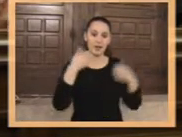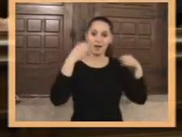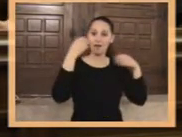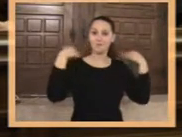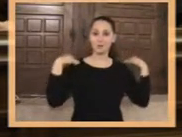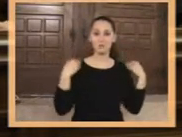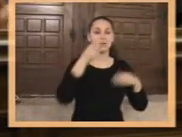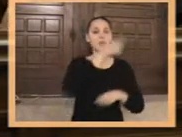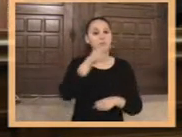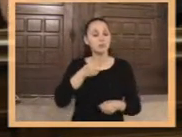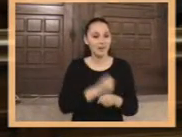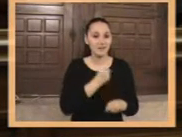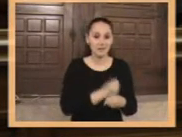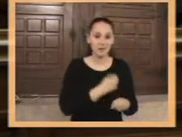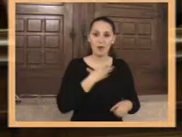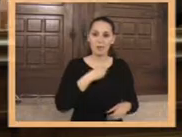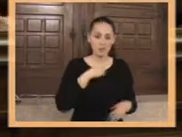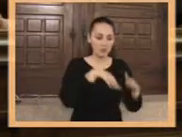en el que se guarda ahora el archivo